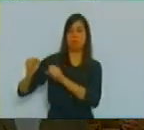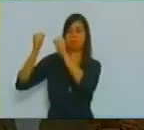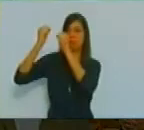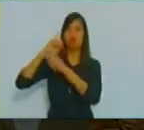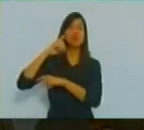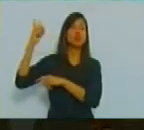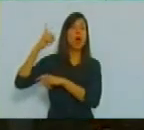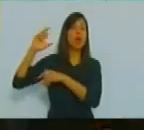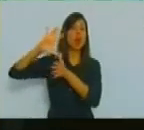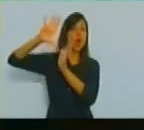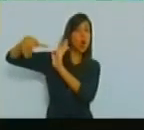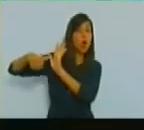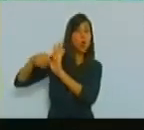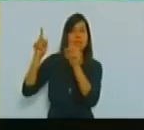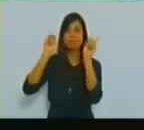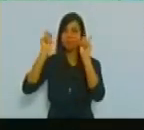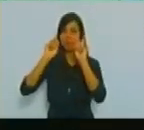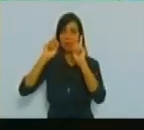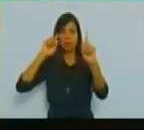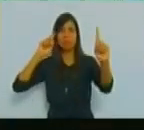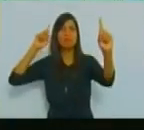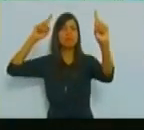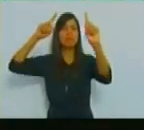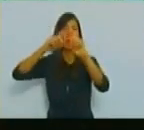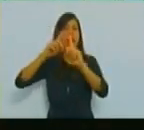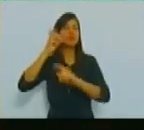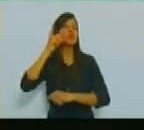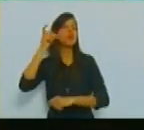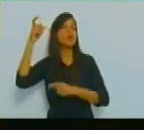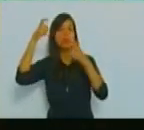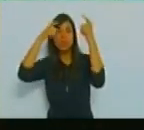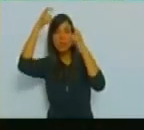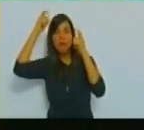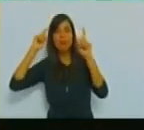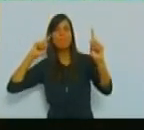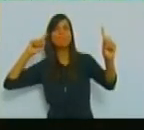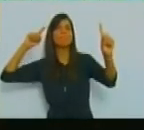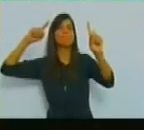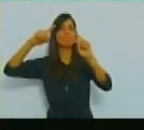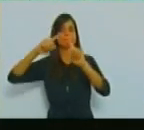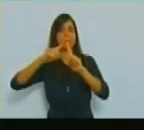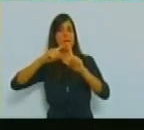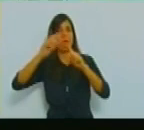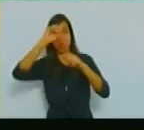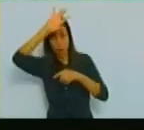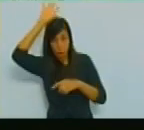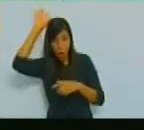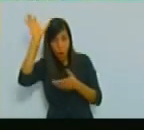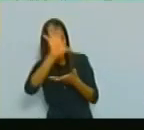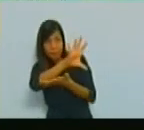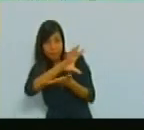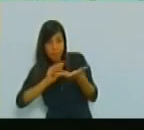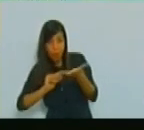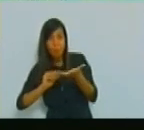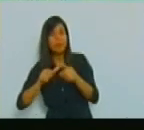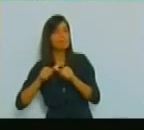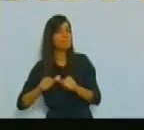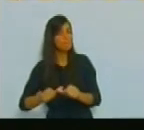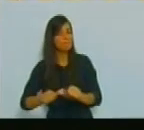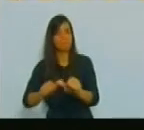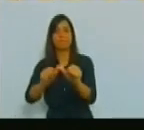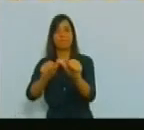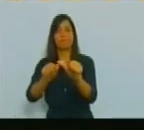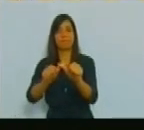sueños seguiremos el legado de nuestro comandante hugo chávez seguiremos el ejemplo de nuestro camarada robert serra